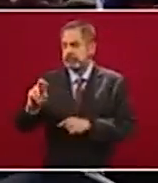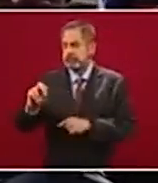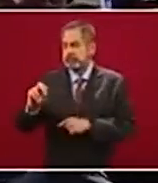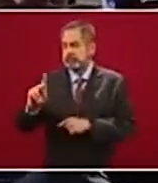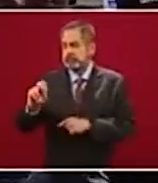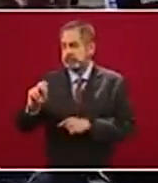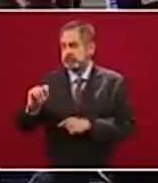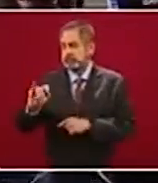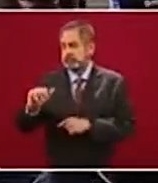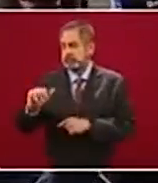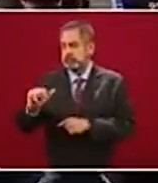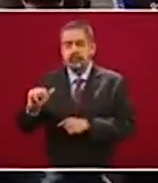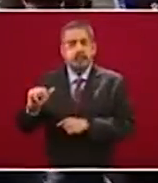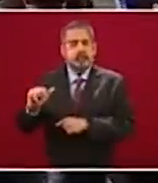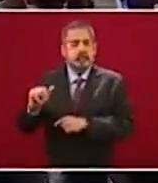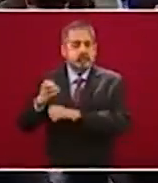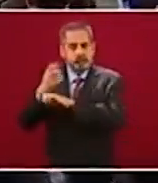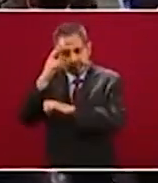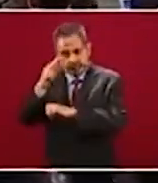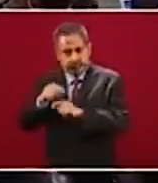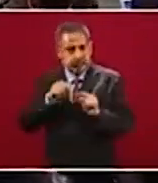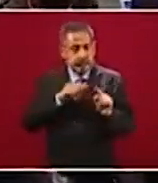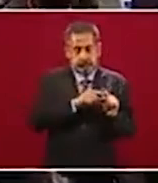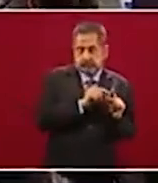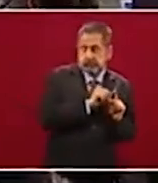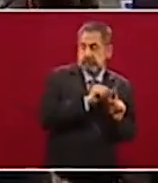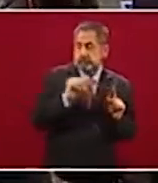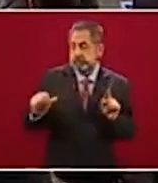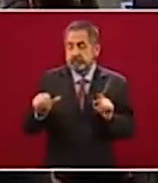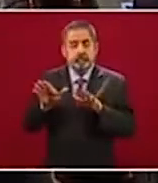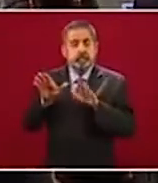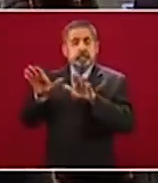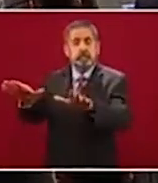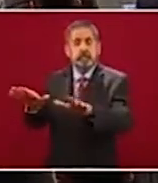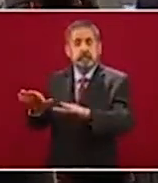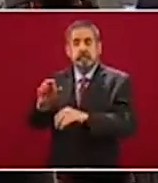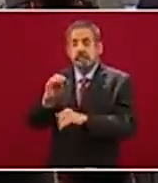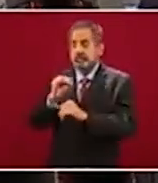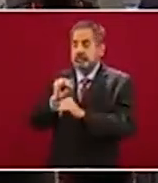el aeropuerto felipe ángeles en 3